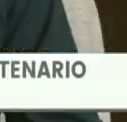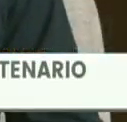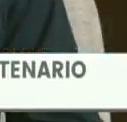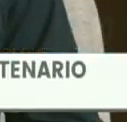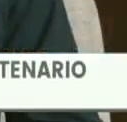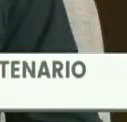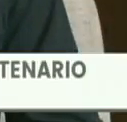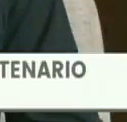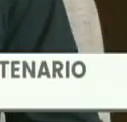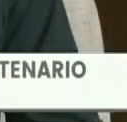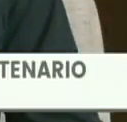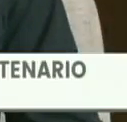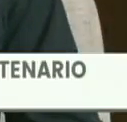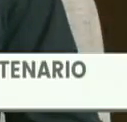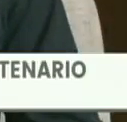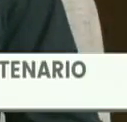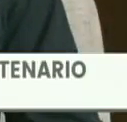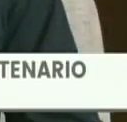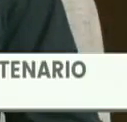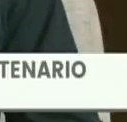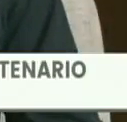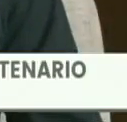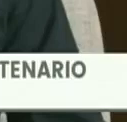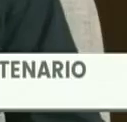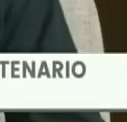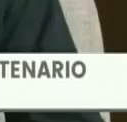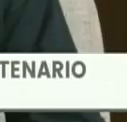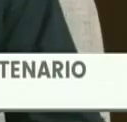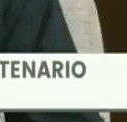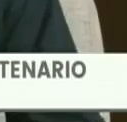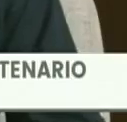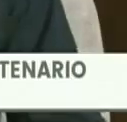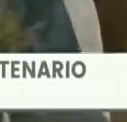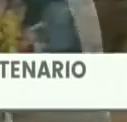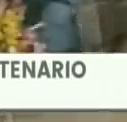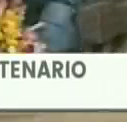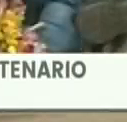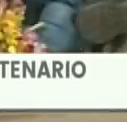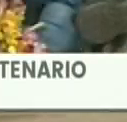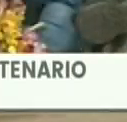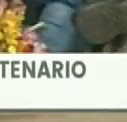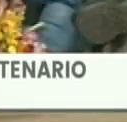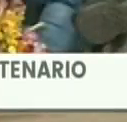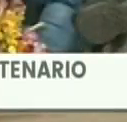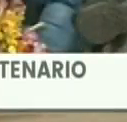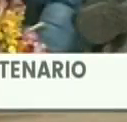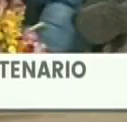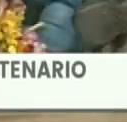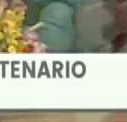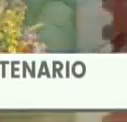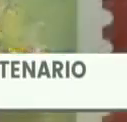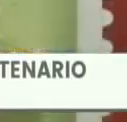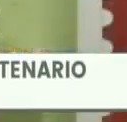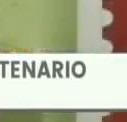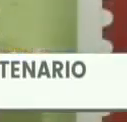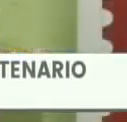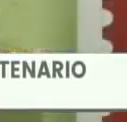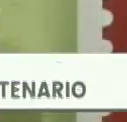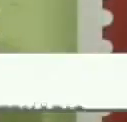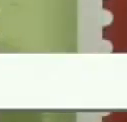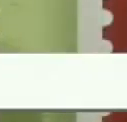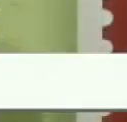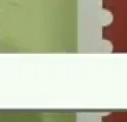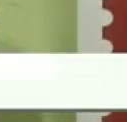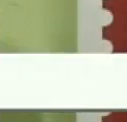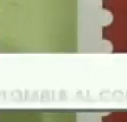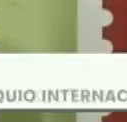es la vigencia de la batalla de pichincha en la actualidad para latinoamérica y el caribe bueno muchas gracias un saludo a toda tu audiencia que